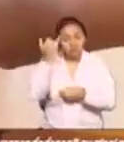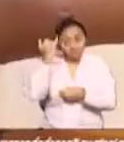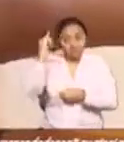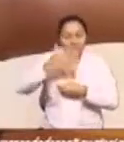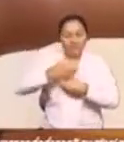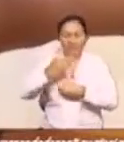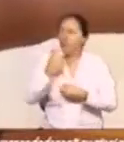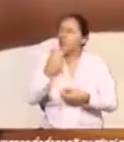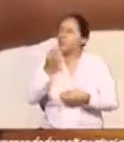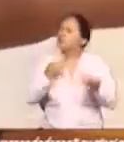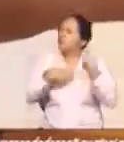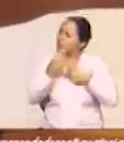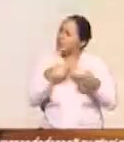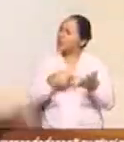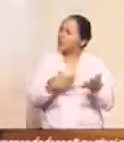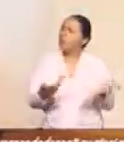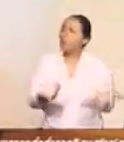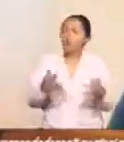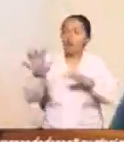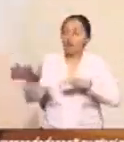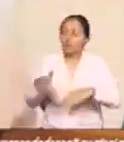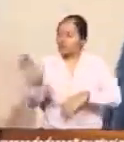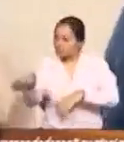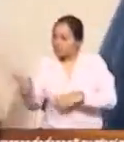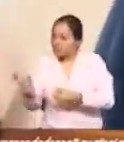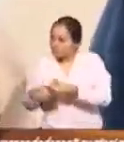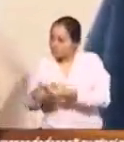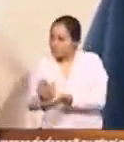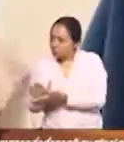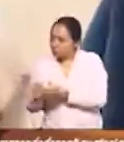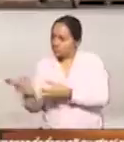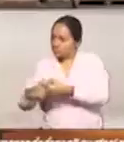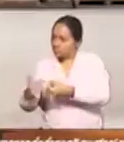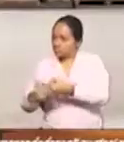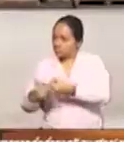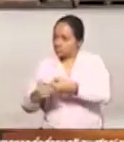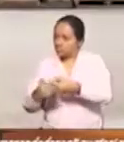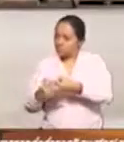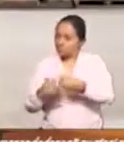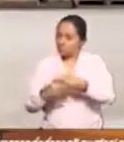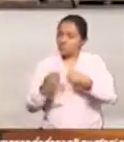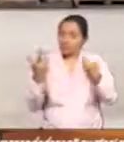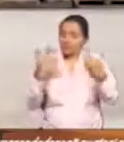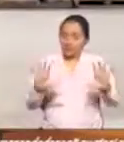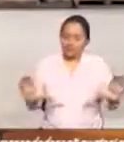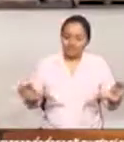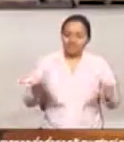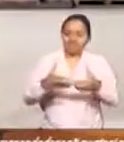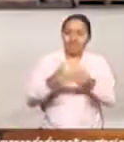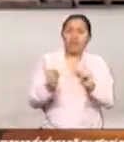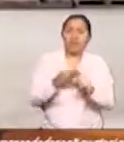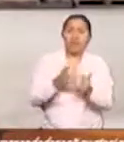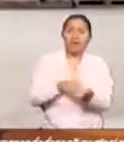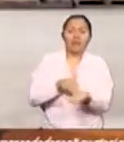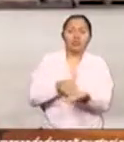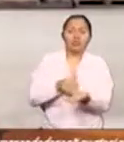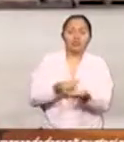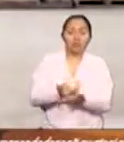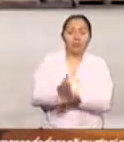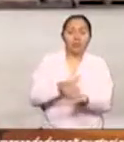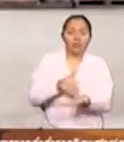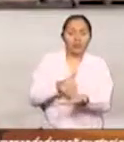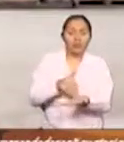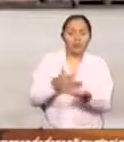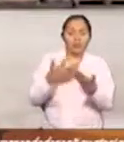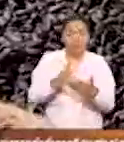de las necesidades de agricultor cada vez vamos nosotros incrementando un nuevo rubro. En un inicio la Focage solo compraba arroz, en el 2008 se crea el